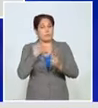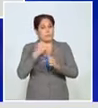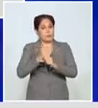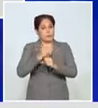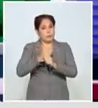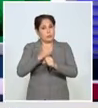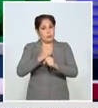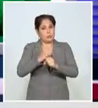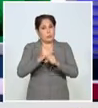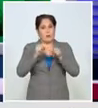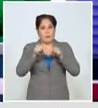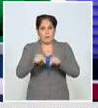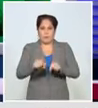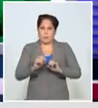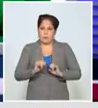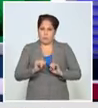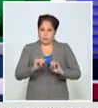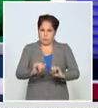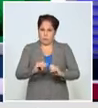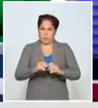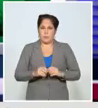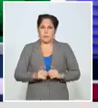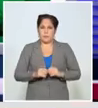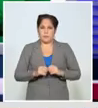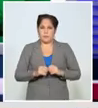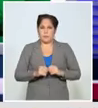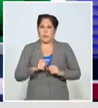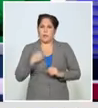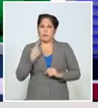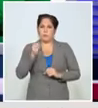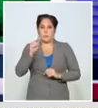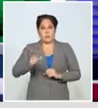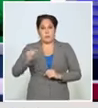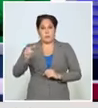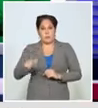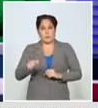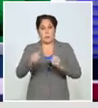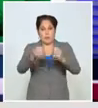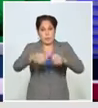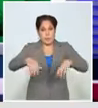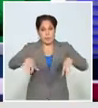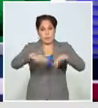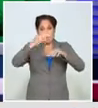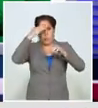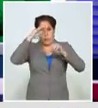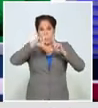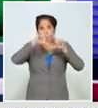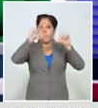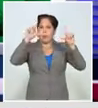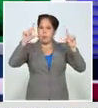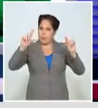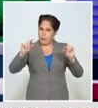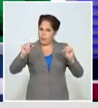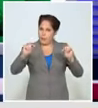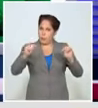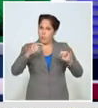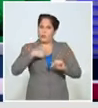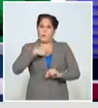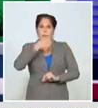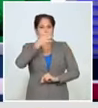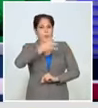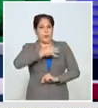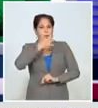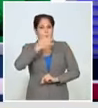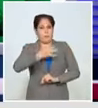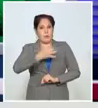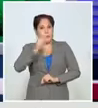Hasta aquí, Pepe, a ti y a todas las personas, la situación de Cuba, insisto, todos en